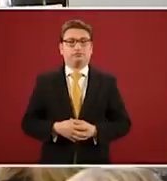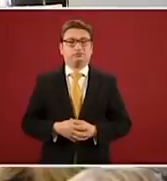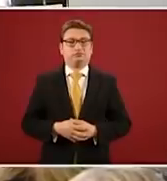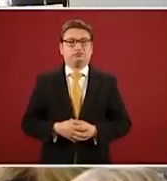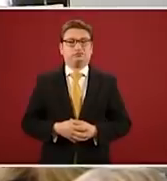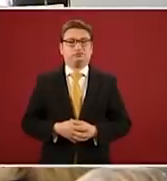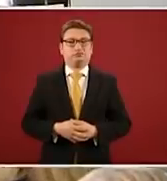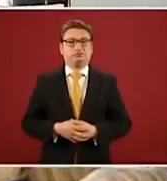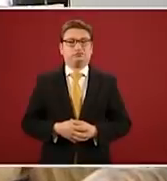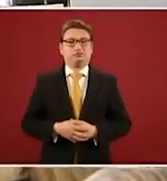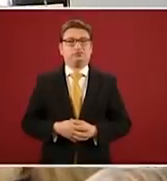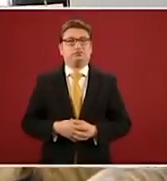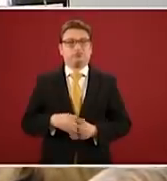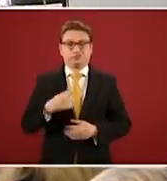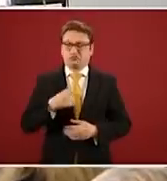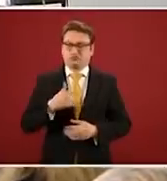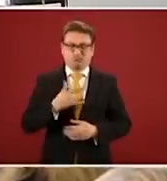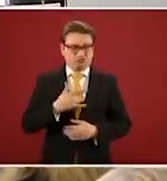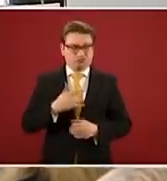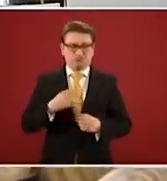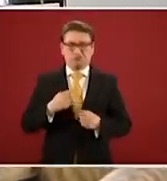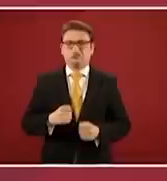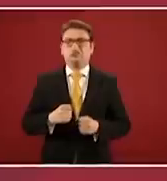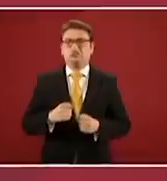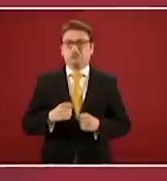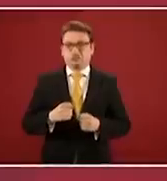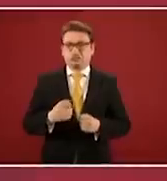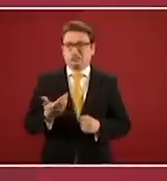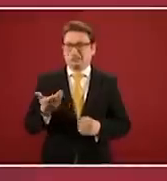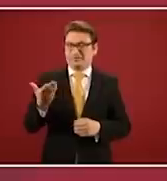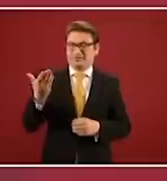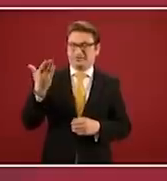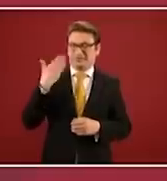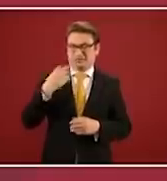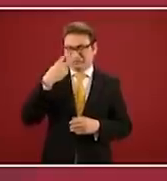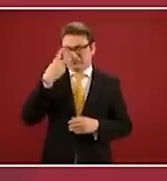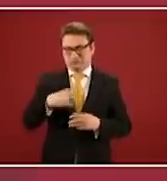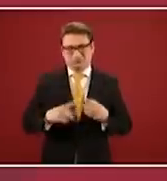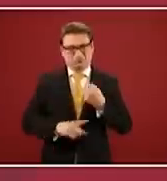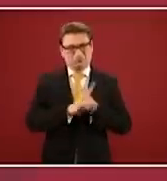fue por mucho tiempo el principal problema de México,